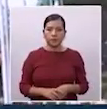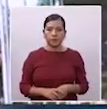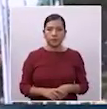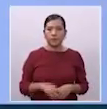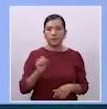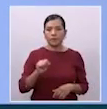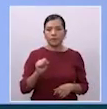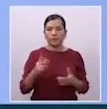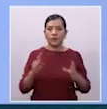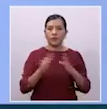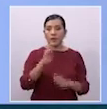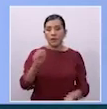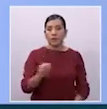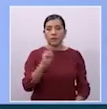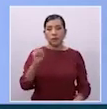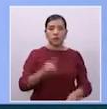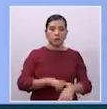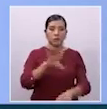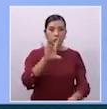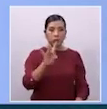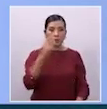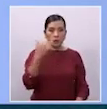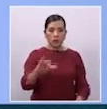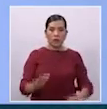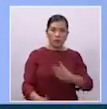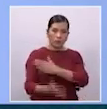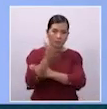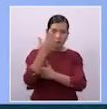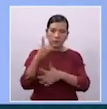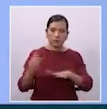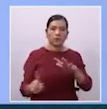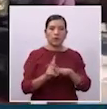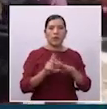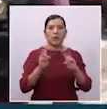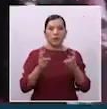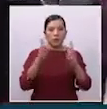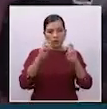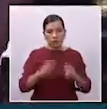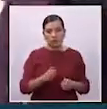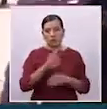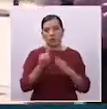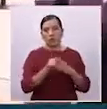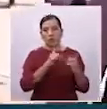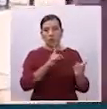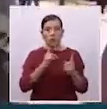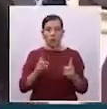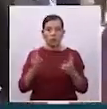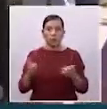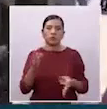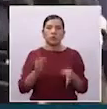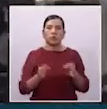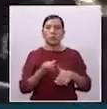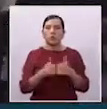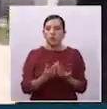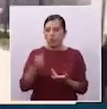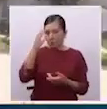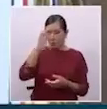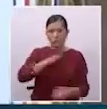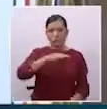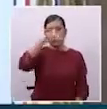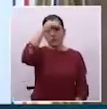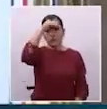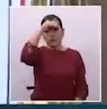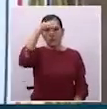Para este martes a las 8:30 de la mañana se tenía prevista la audiencia de apelación a las medidas cautelares de Luis Fernando